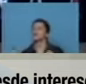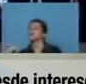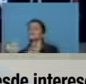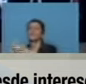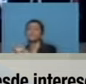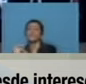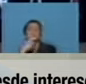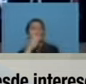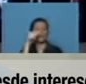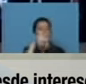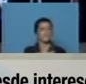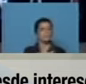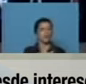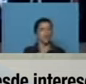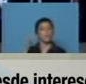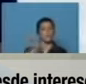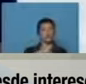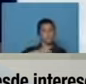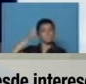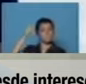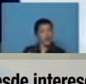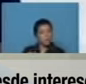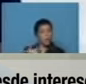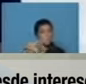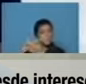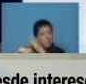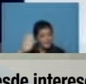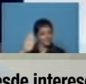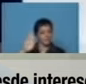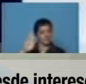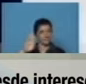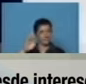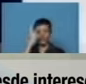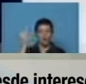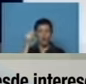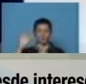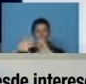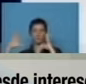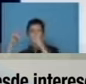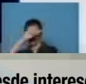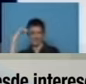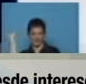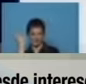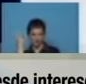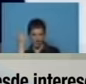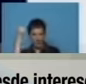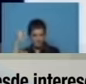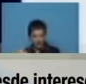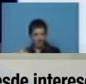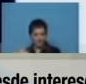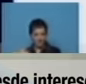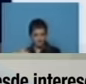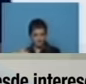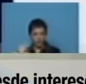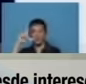intervención del Estado cuando le estamos pagando más de lo que el mercado internacional les paga en una